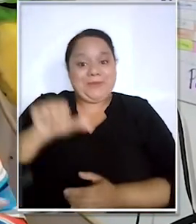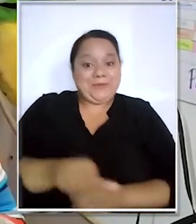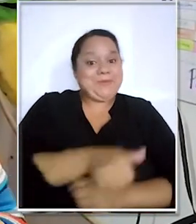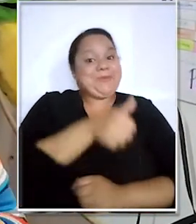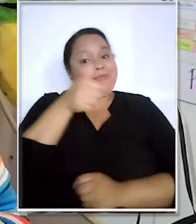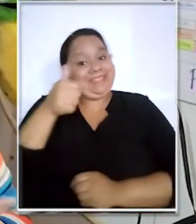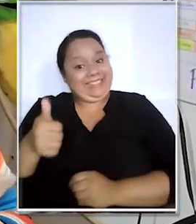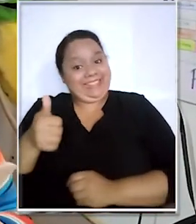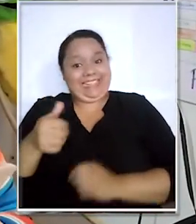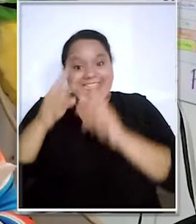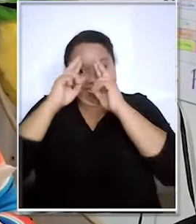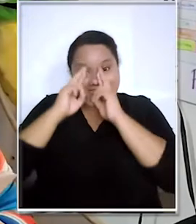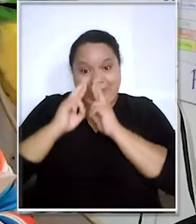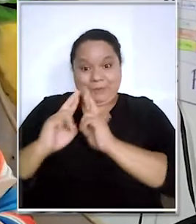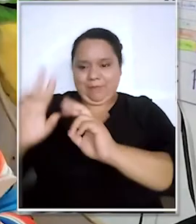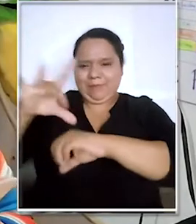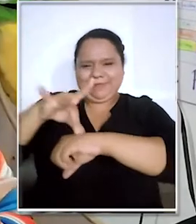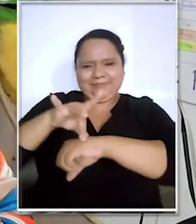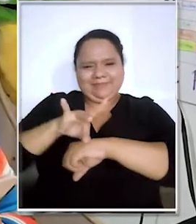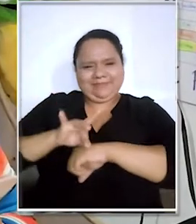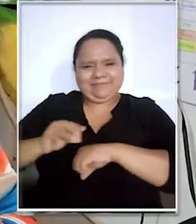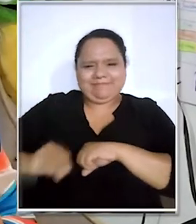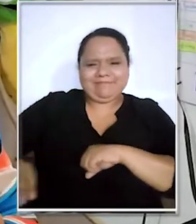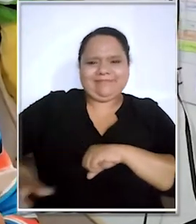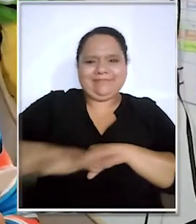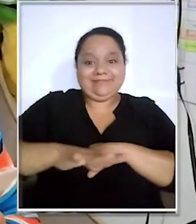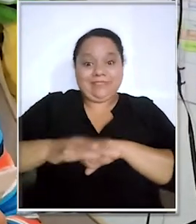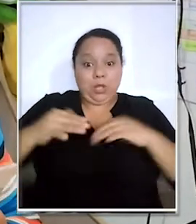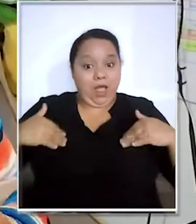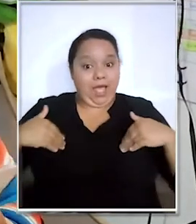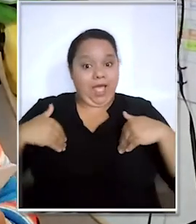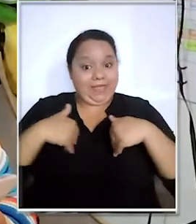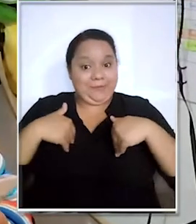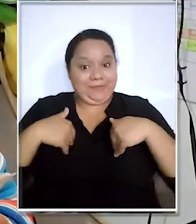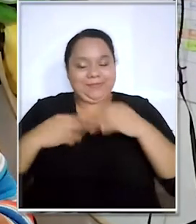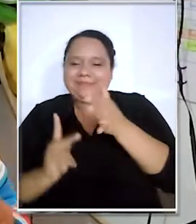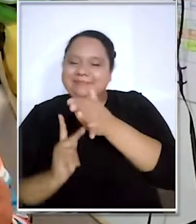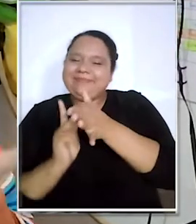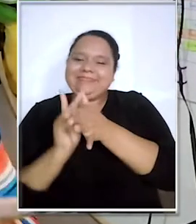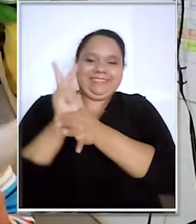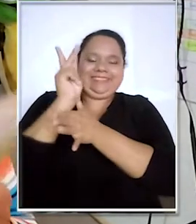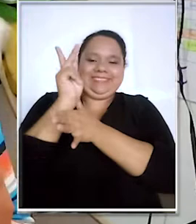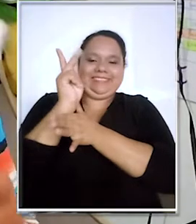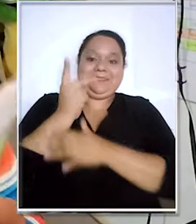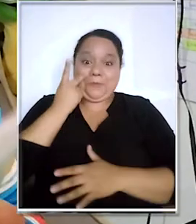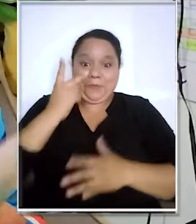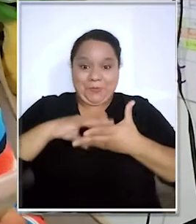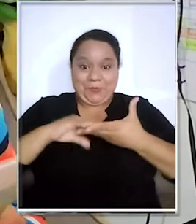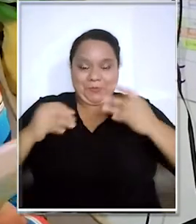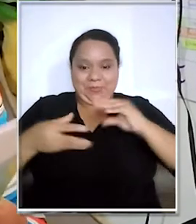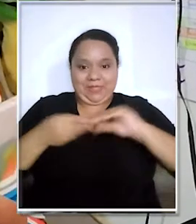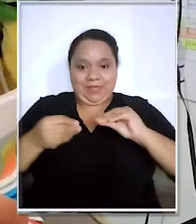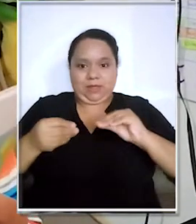otra parte es el respeto a la tierra y a los animales y a las plantas. Miren lo que